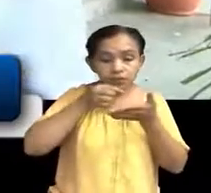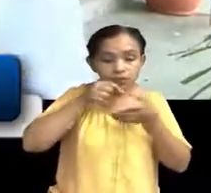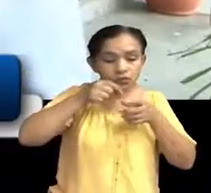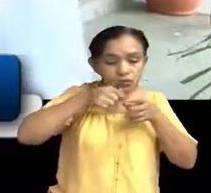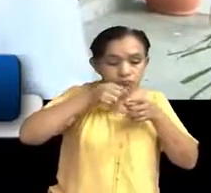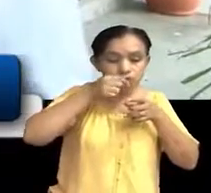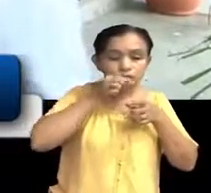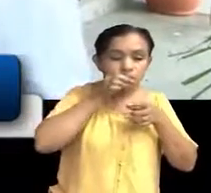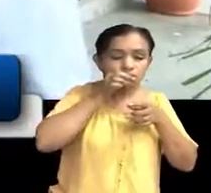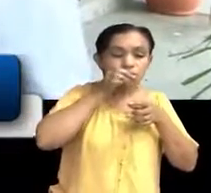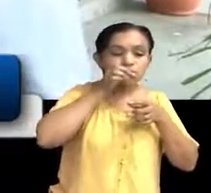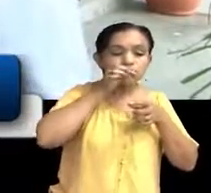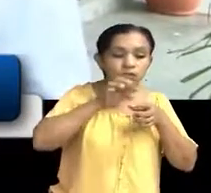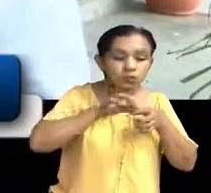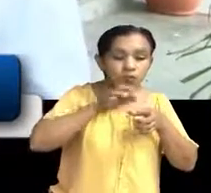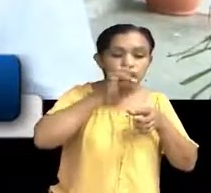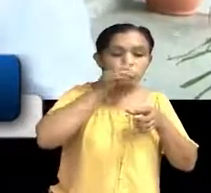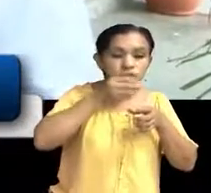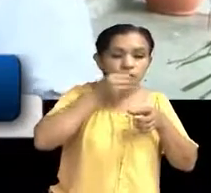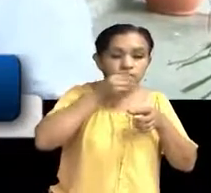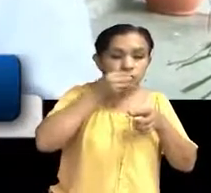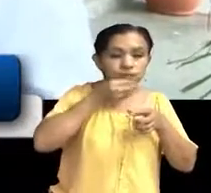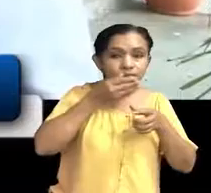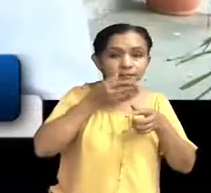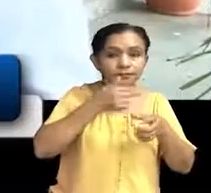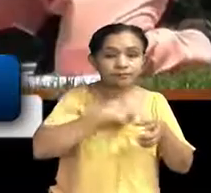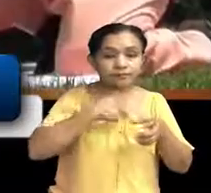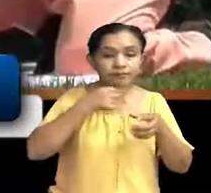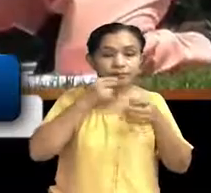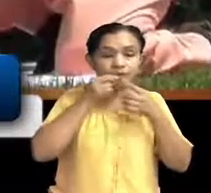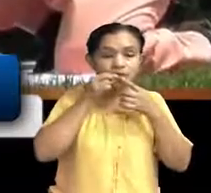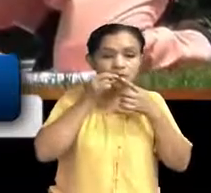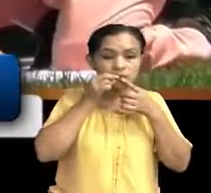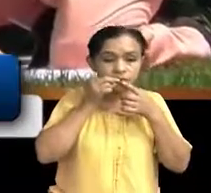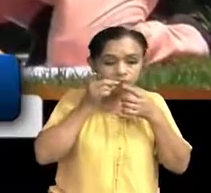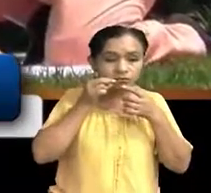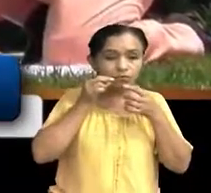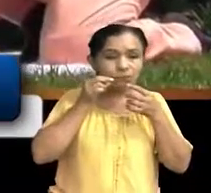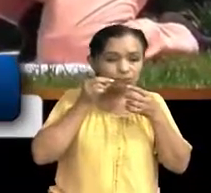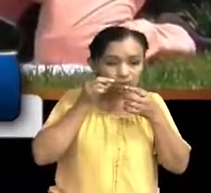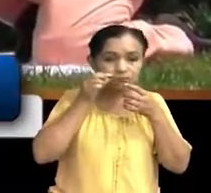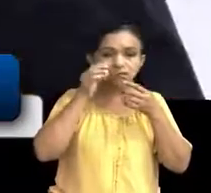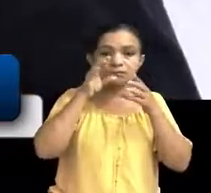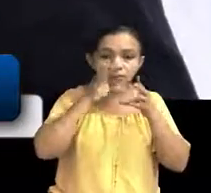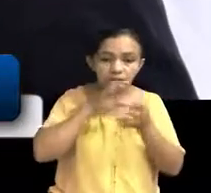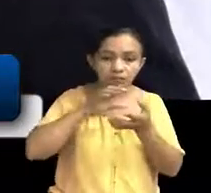ocupar pajillas, uh-huh. Tratar de masticar lo más posible,